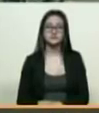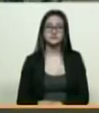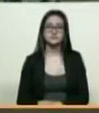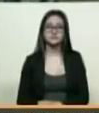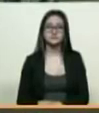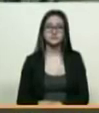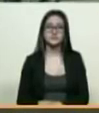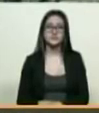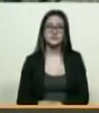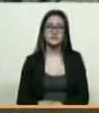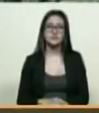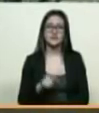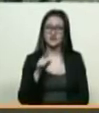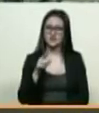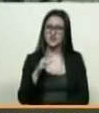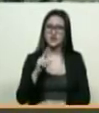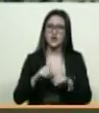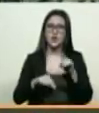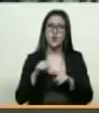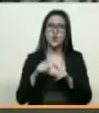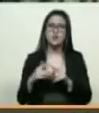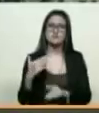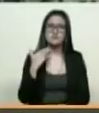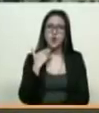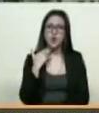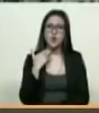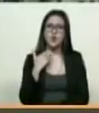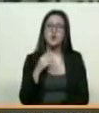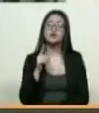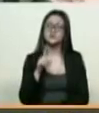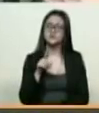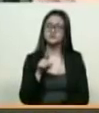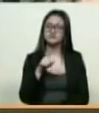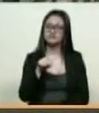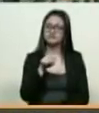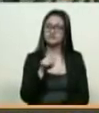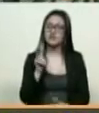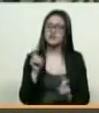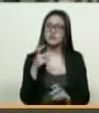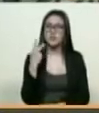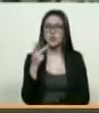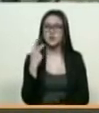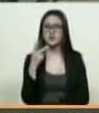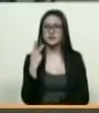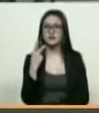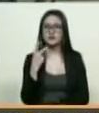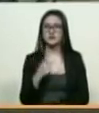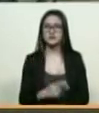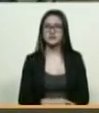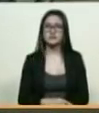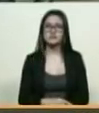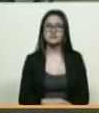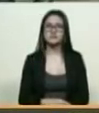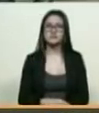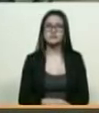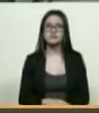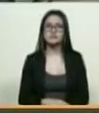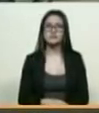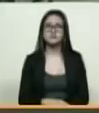economía venezolana tiene un origen político, porque no hay razones, los más